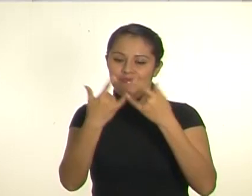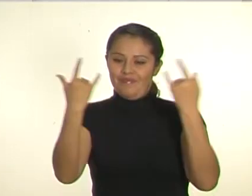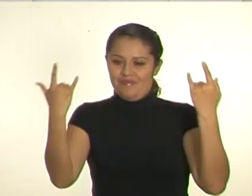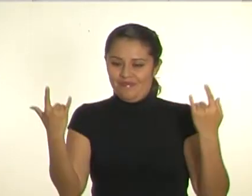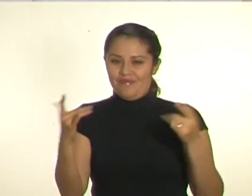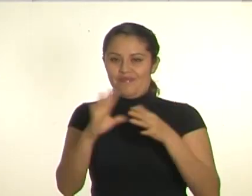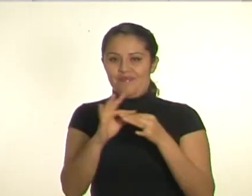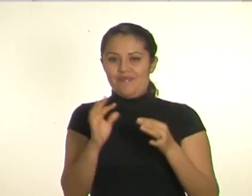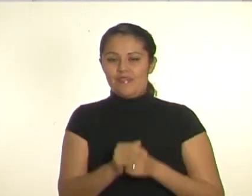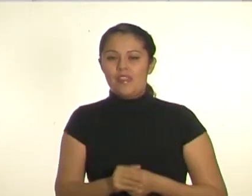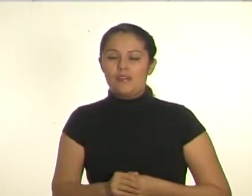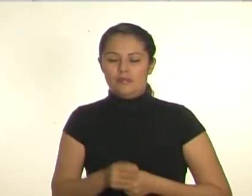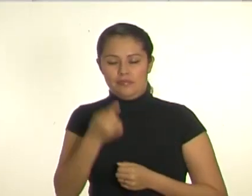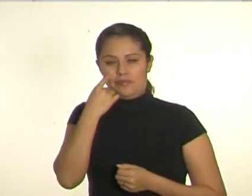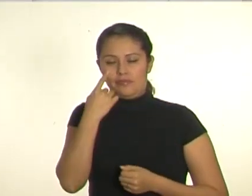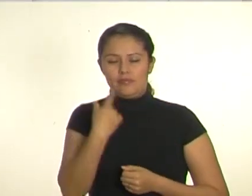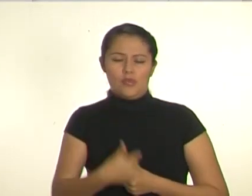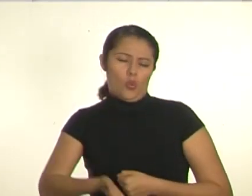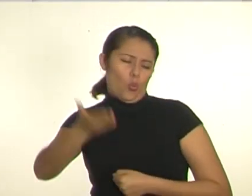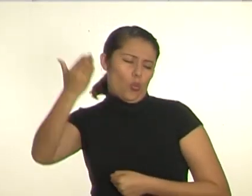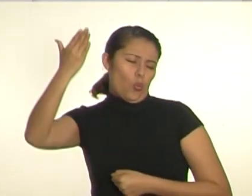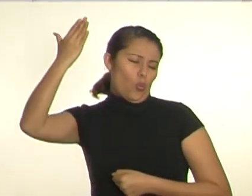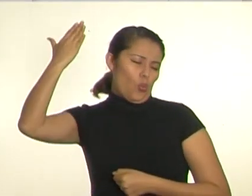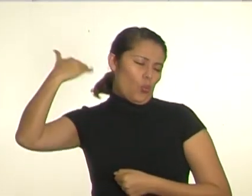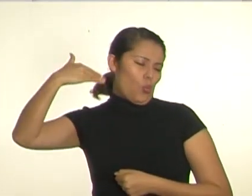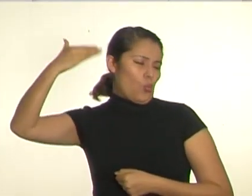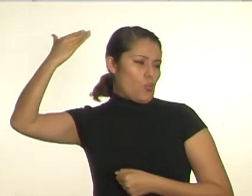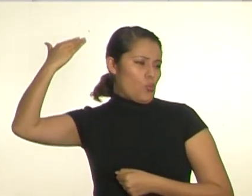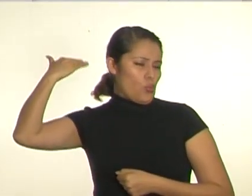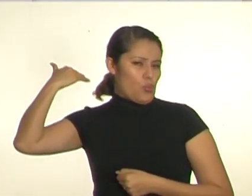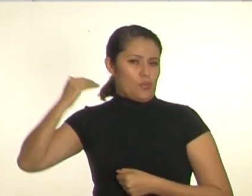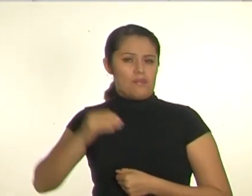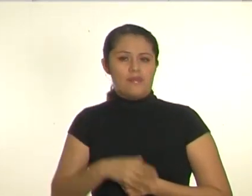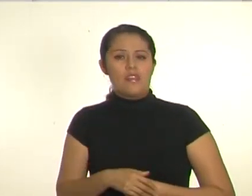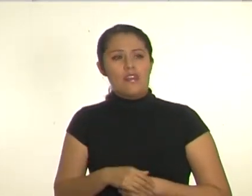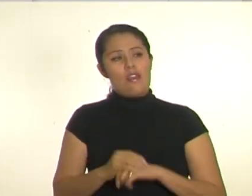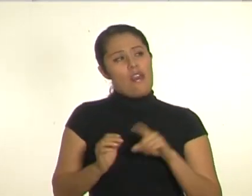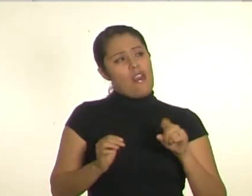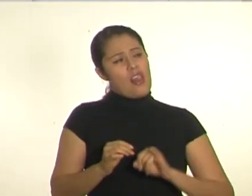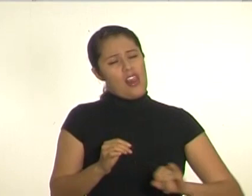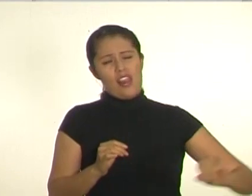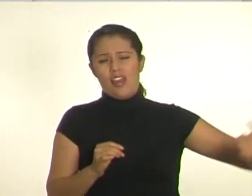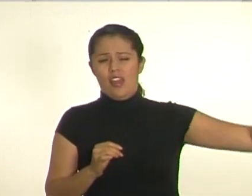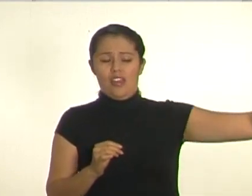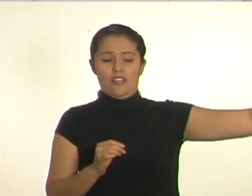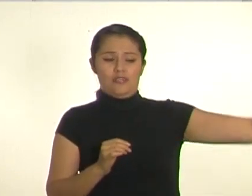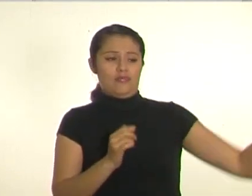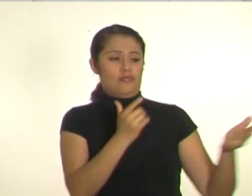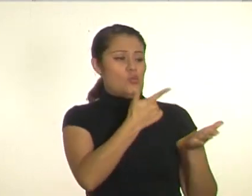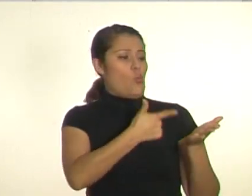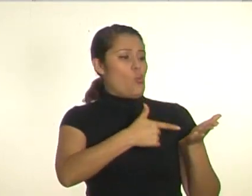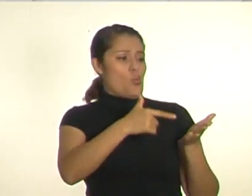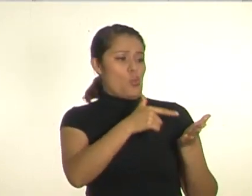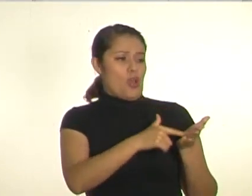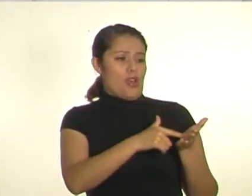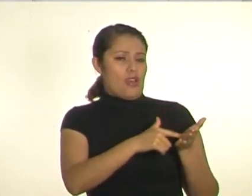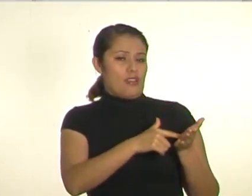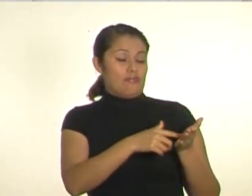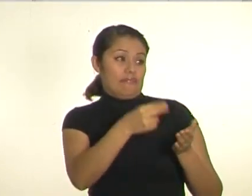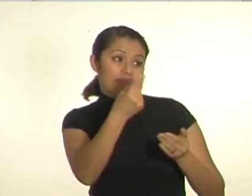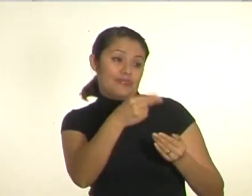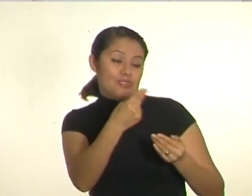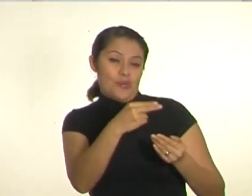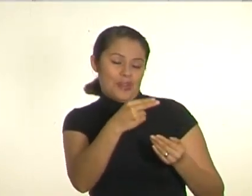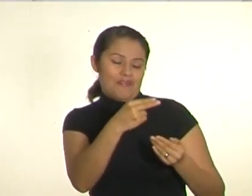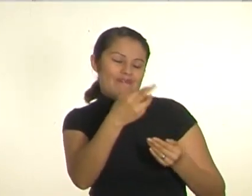historia sucedió hace muchos años en un reino que no me acuerdo el